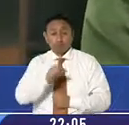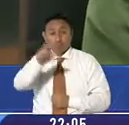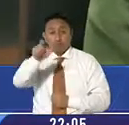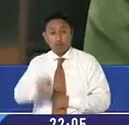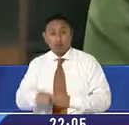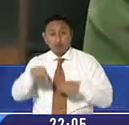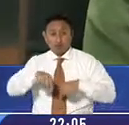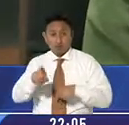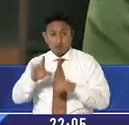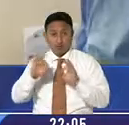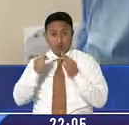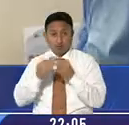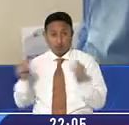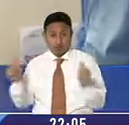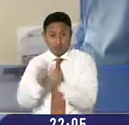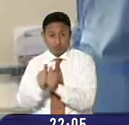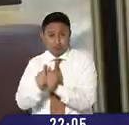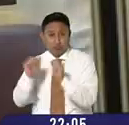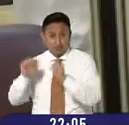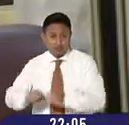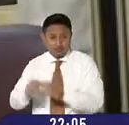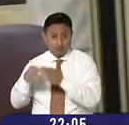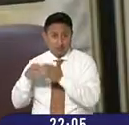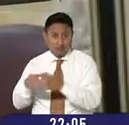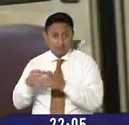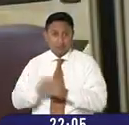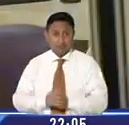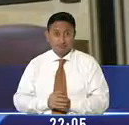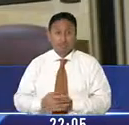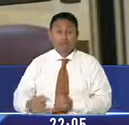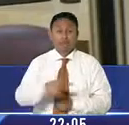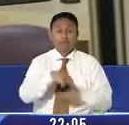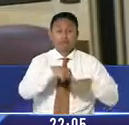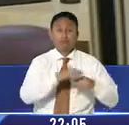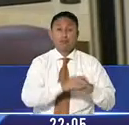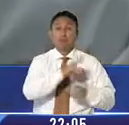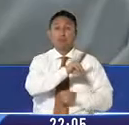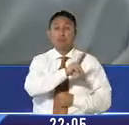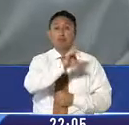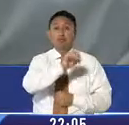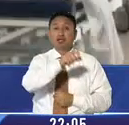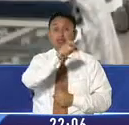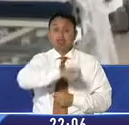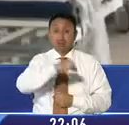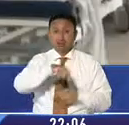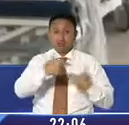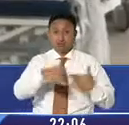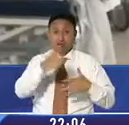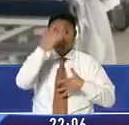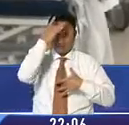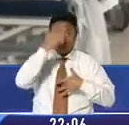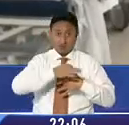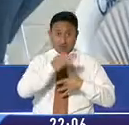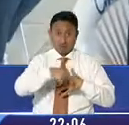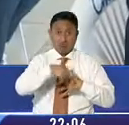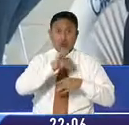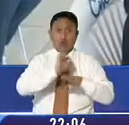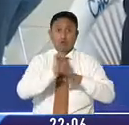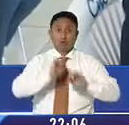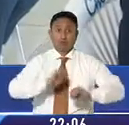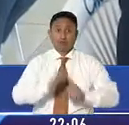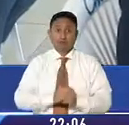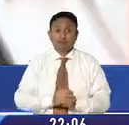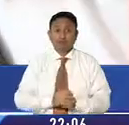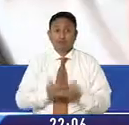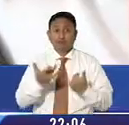familias. Sobre la situación epidemiológica, son más de 20 casos confirmados de la variante Omicron en el país, por lo cual el intervalo de tiempo